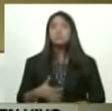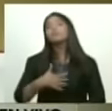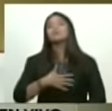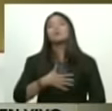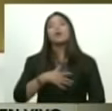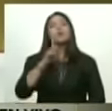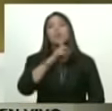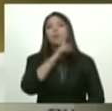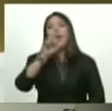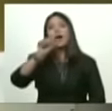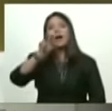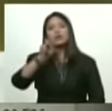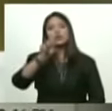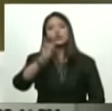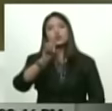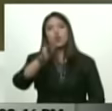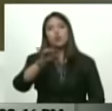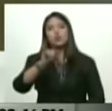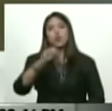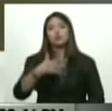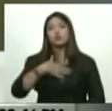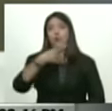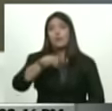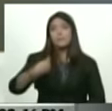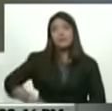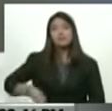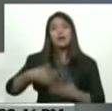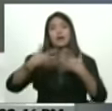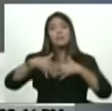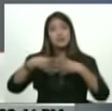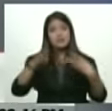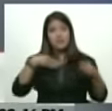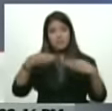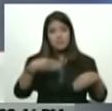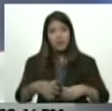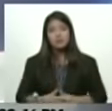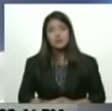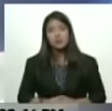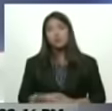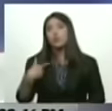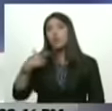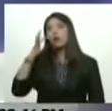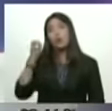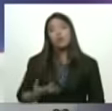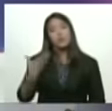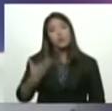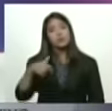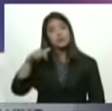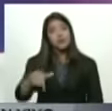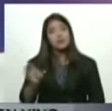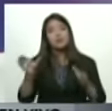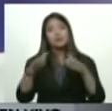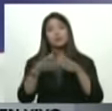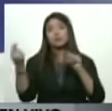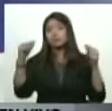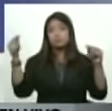Antonio Núñez, soy el presidente de la Corporación Venezolana del Plástico, una empresa del Estado. Me parece muy importante que estas mesas de